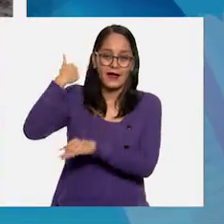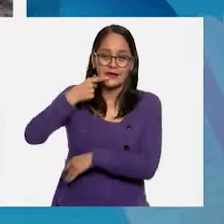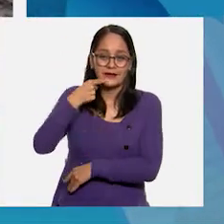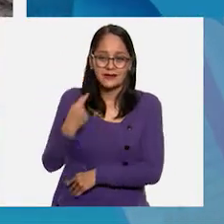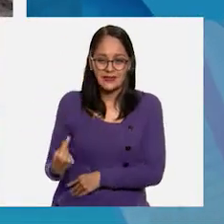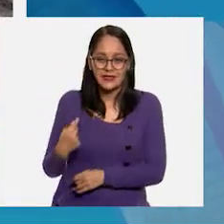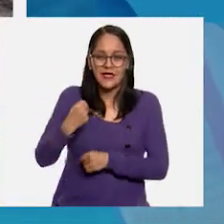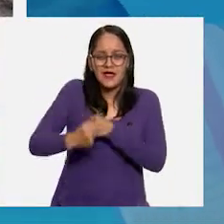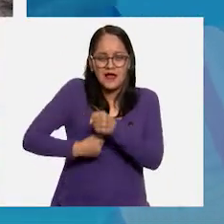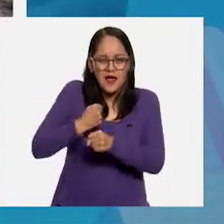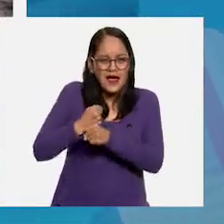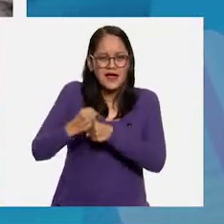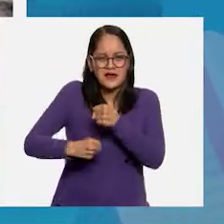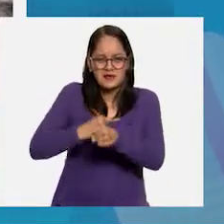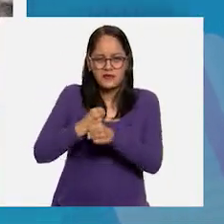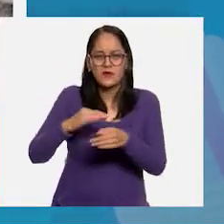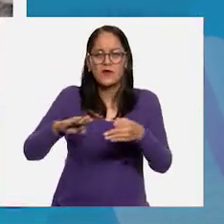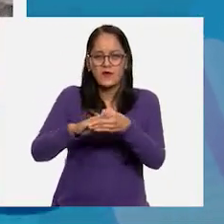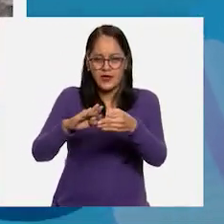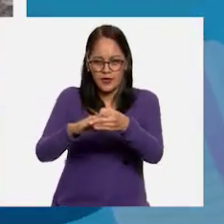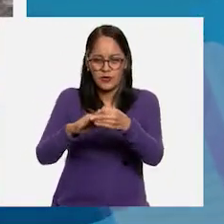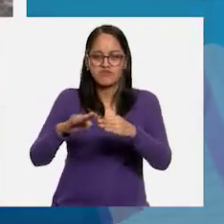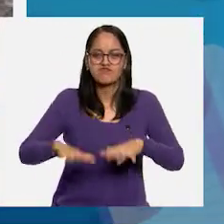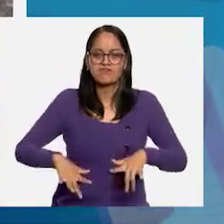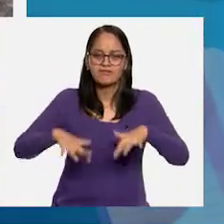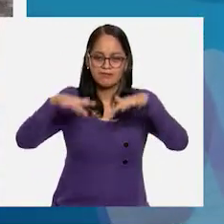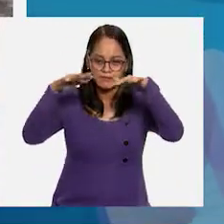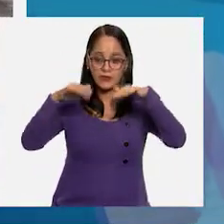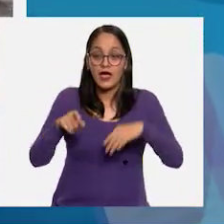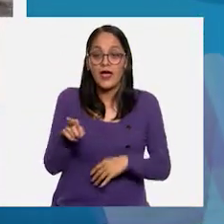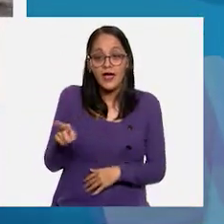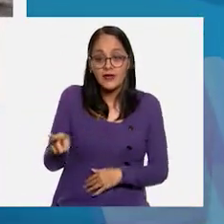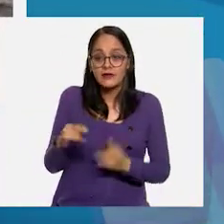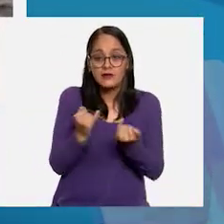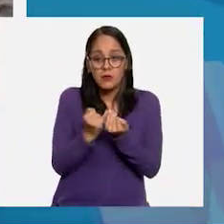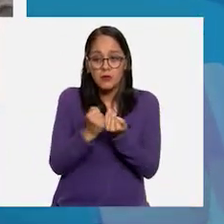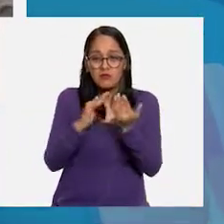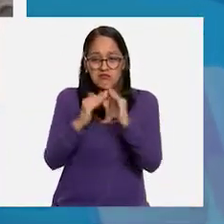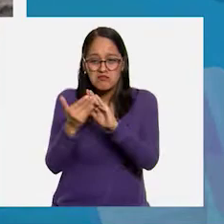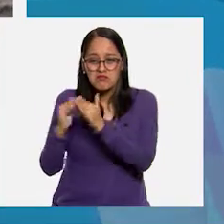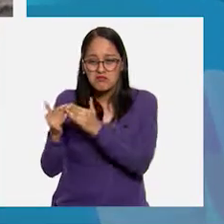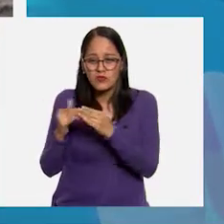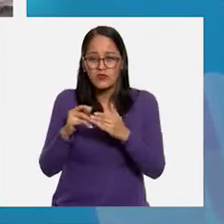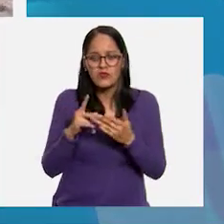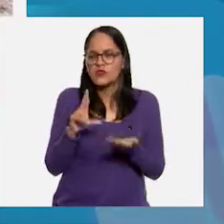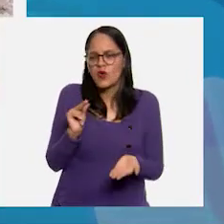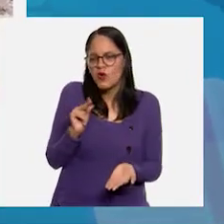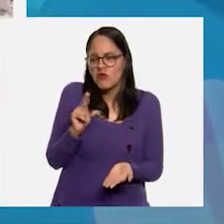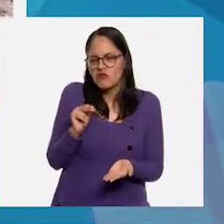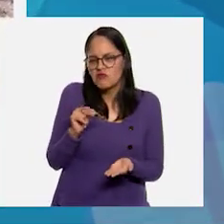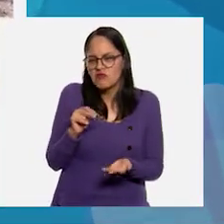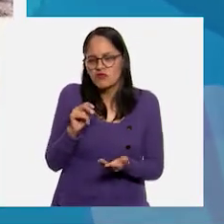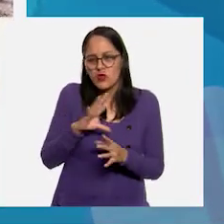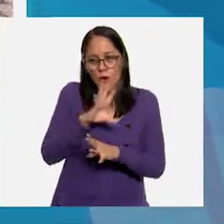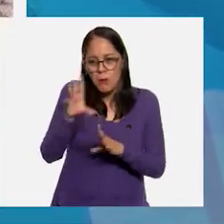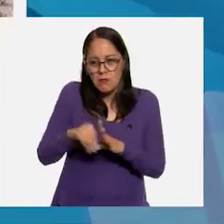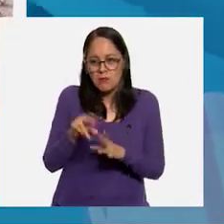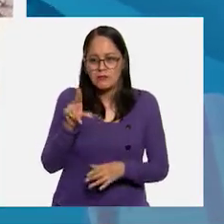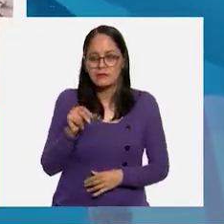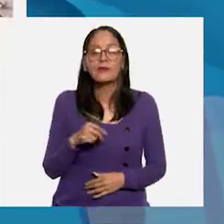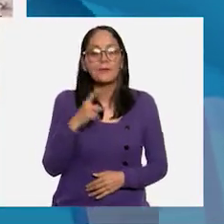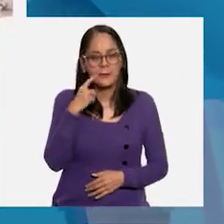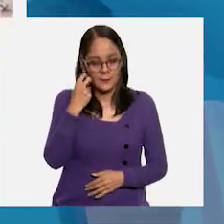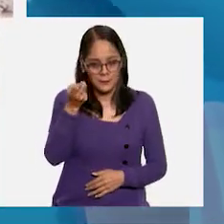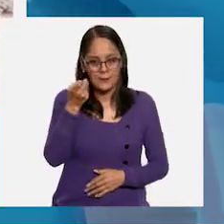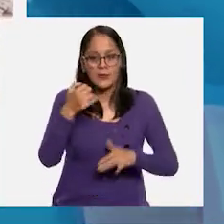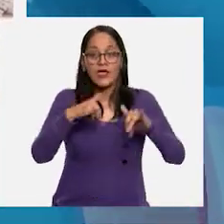años pasaban inundaciones, aunque no todas terminaban en desastre. Así es, Ale. Las condiciones